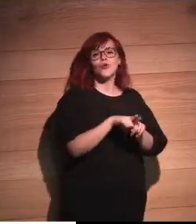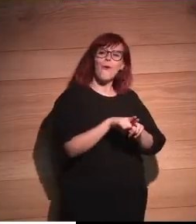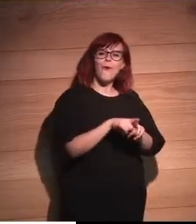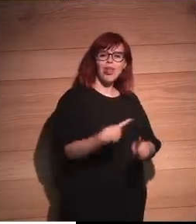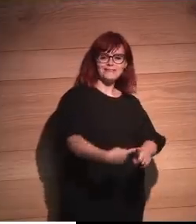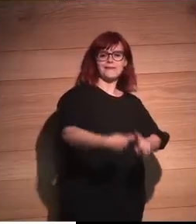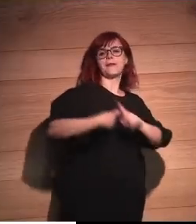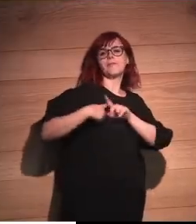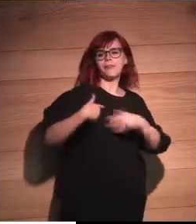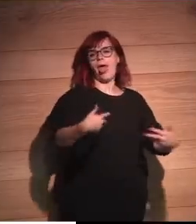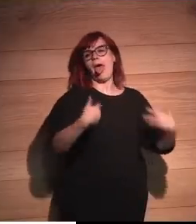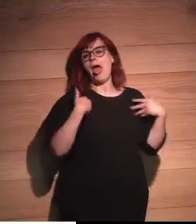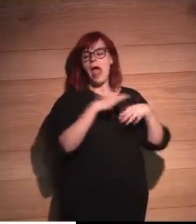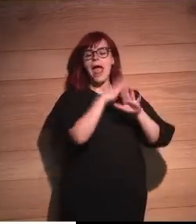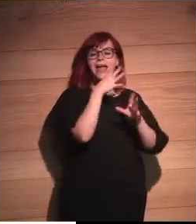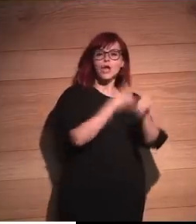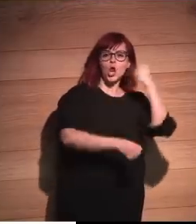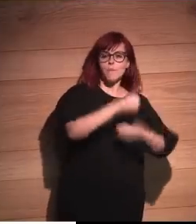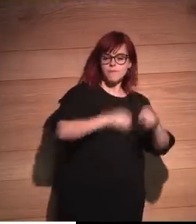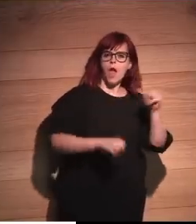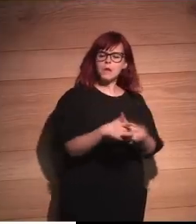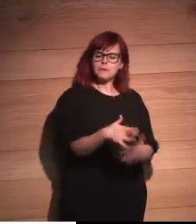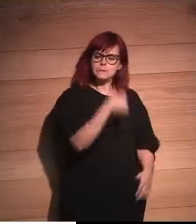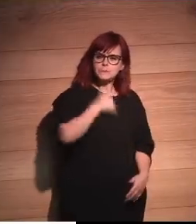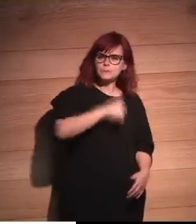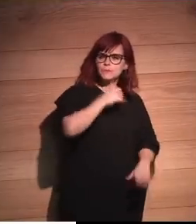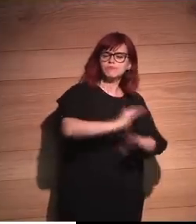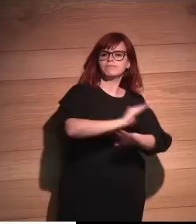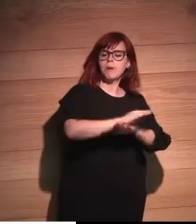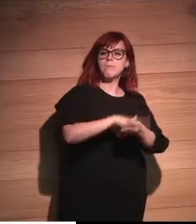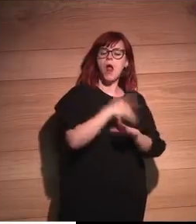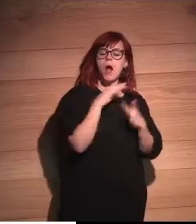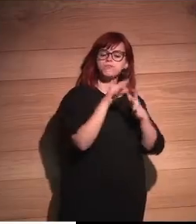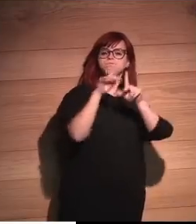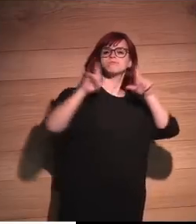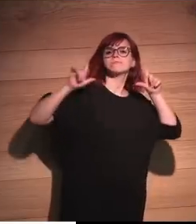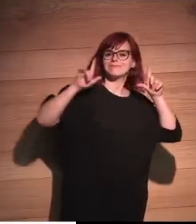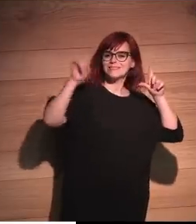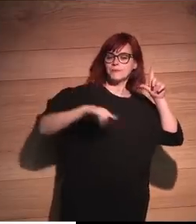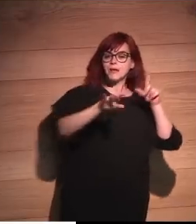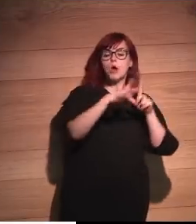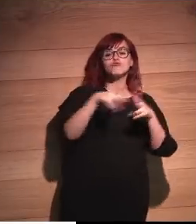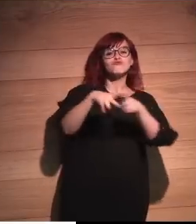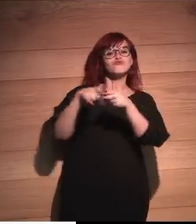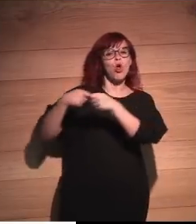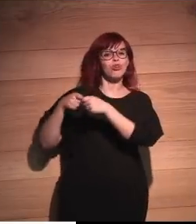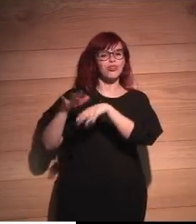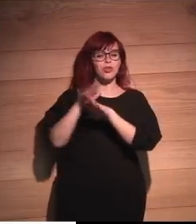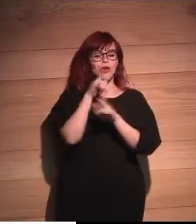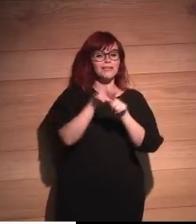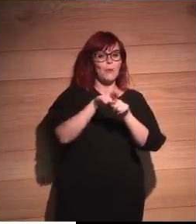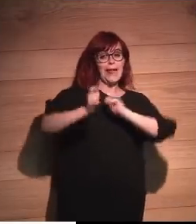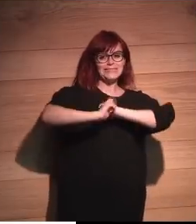económicamente para seguir manteniendo su hegemonía, pero dar a su vez también protección a sus socios y aliados. En